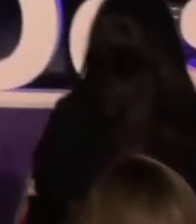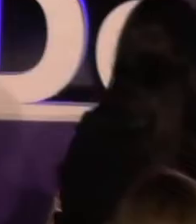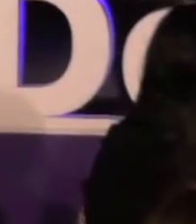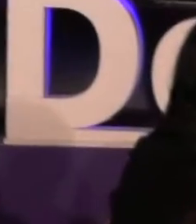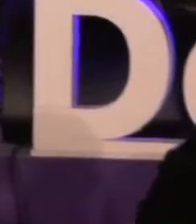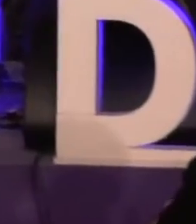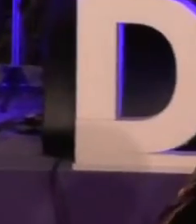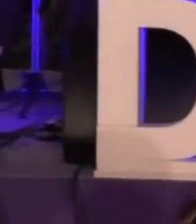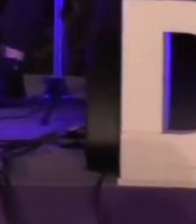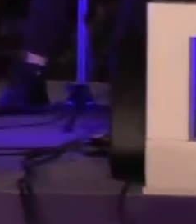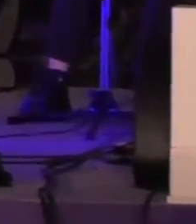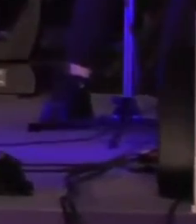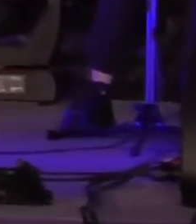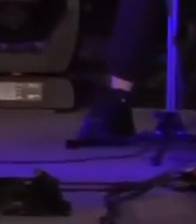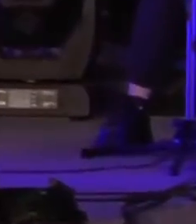I